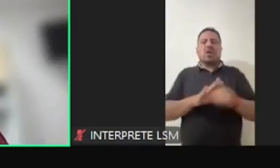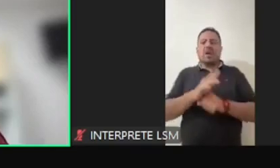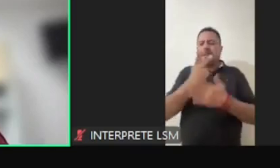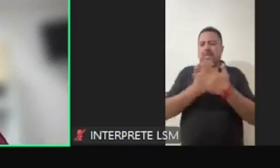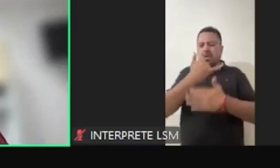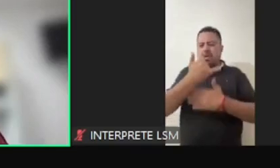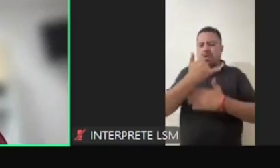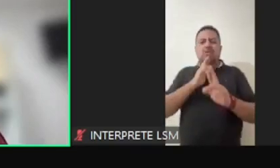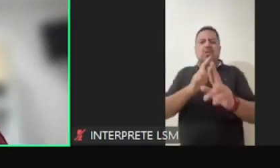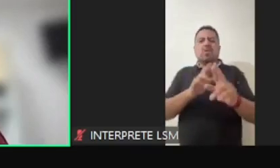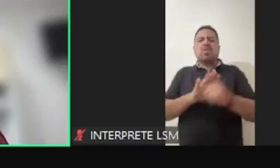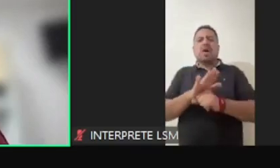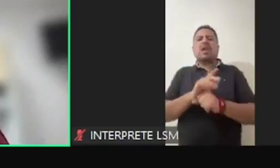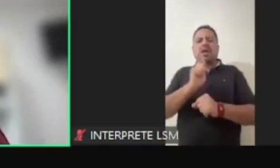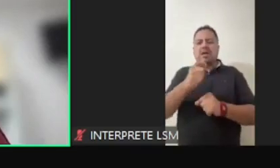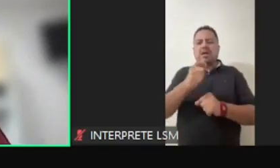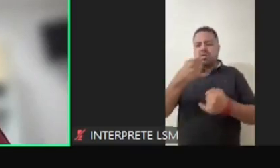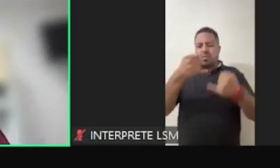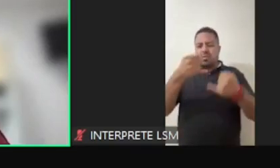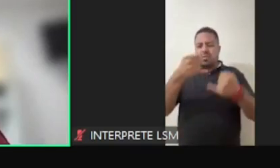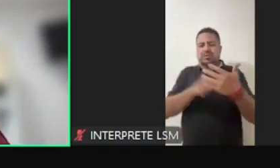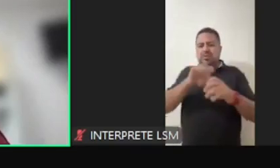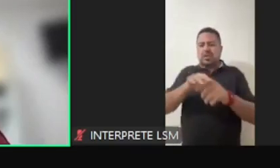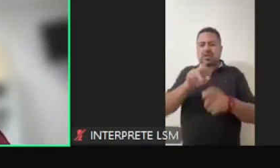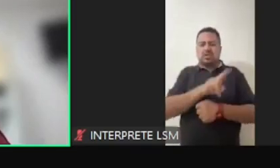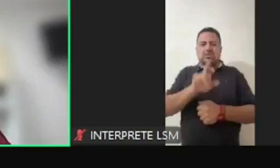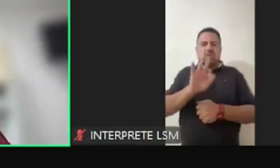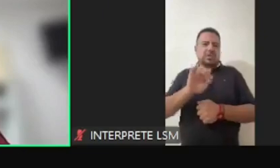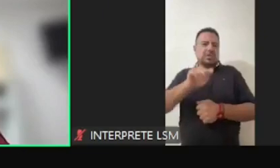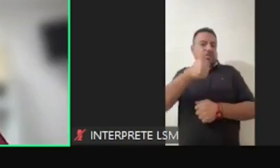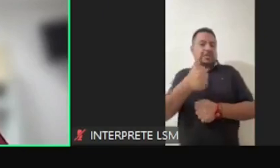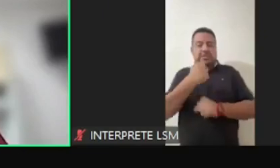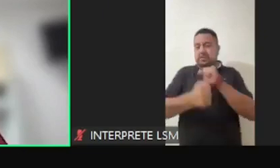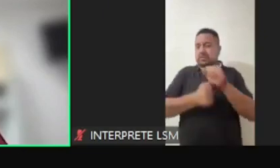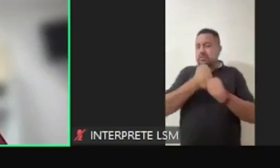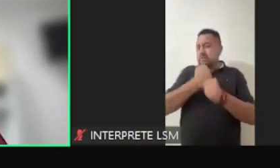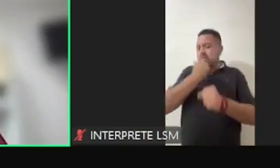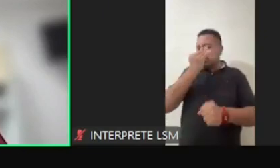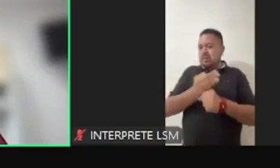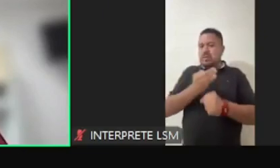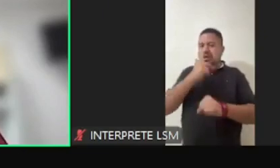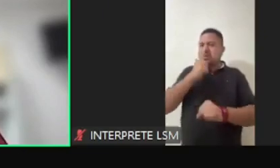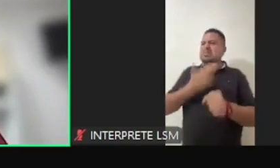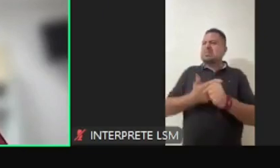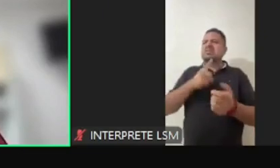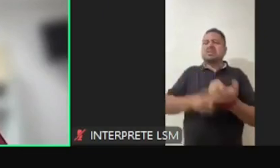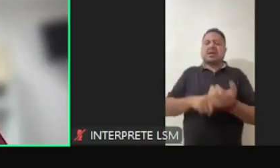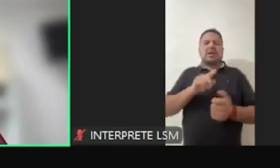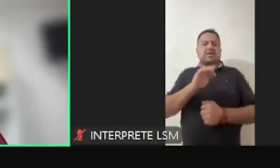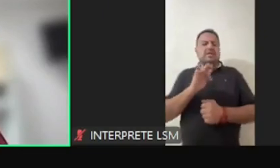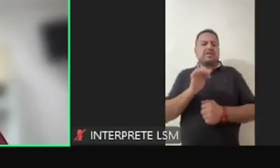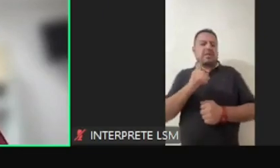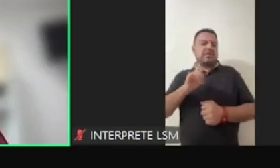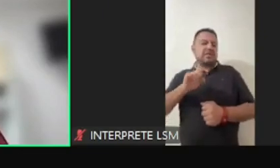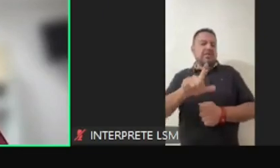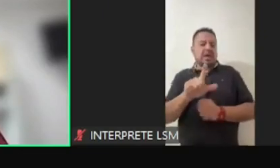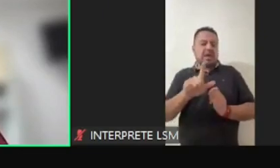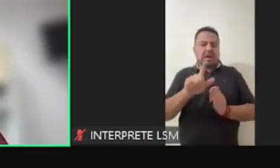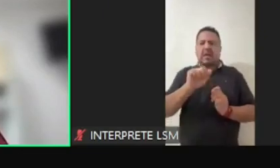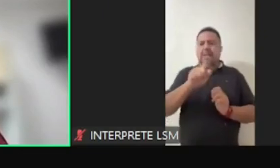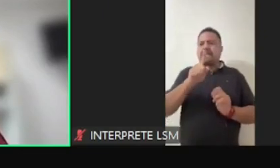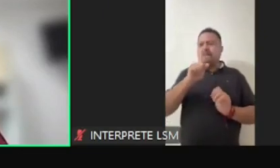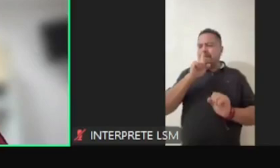resolución relacionado con el juicio electoral ciudadano 246 de este año el actor es Ernesto Fidel Payán cortinas y la